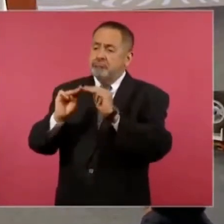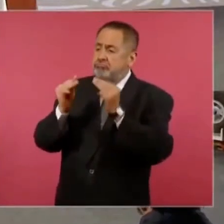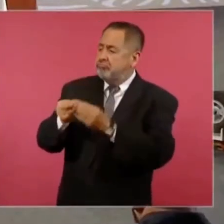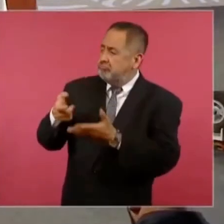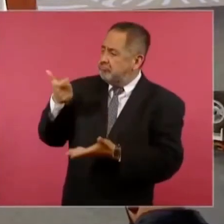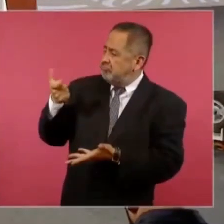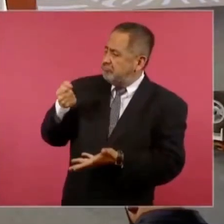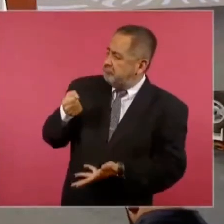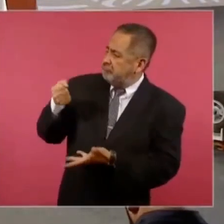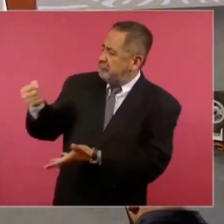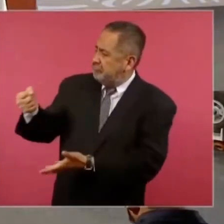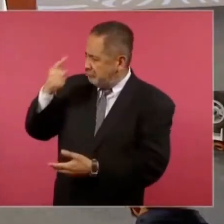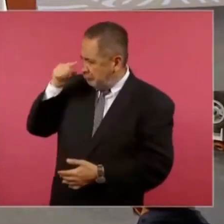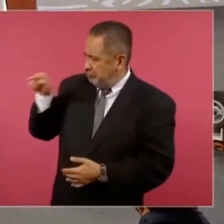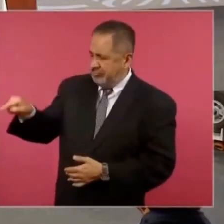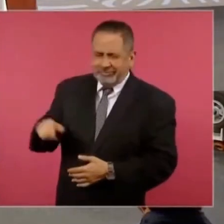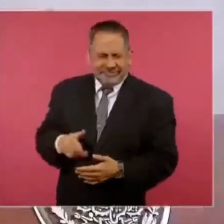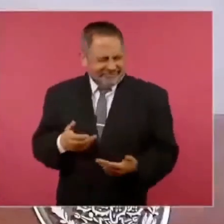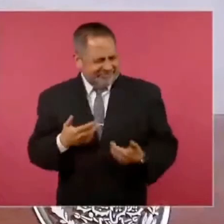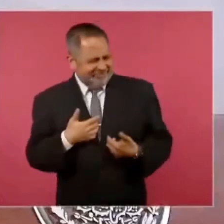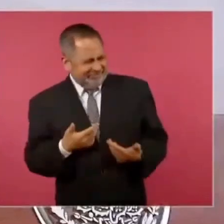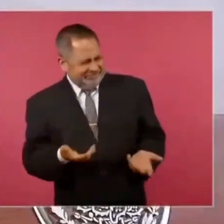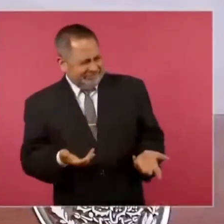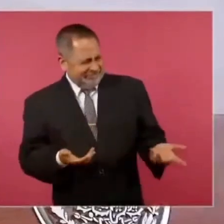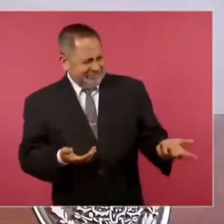narcotráfico sin